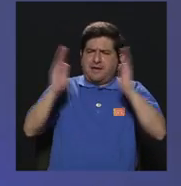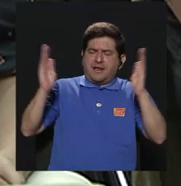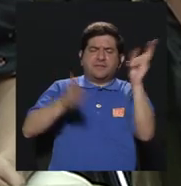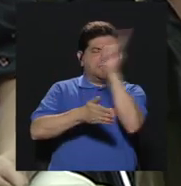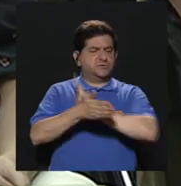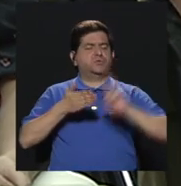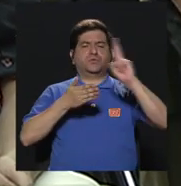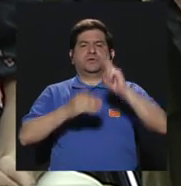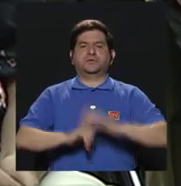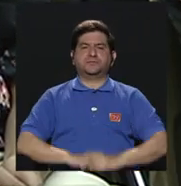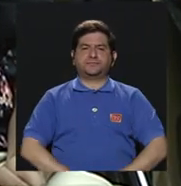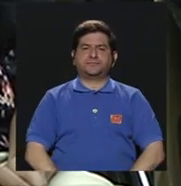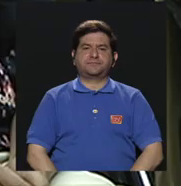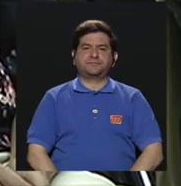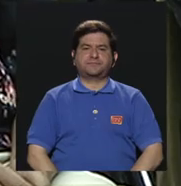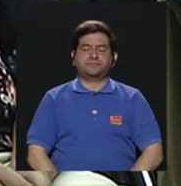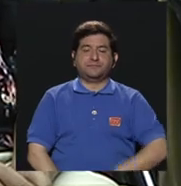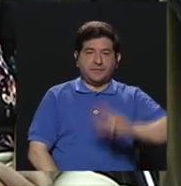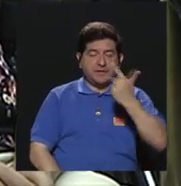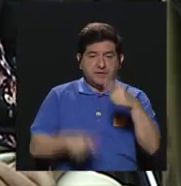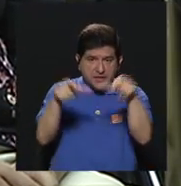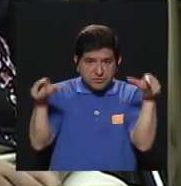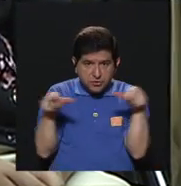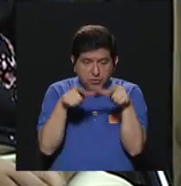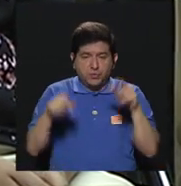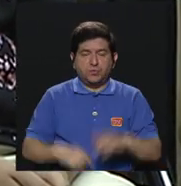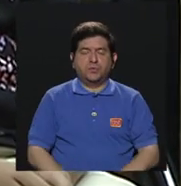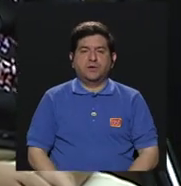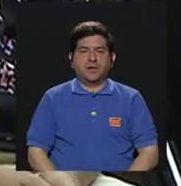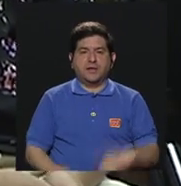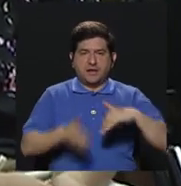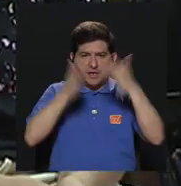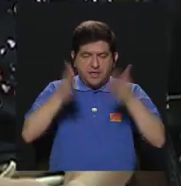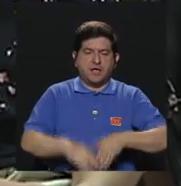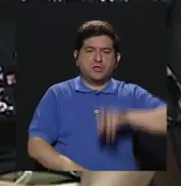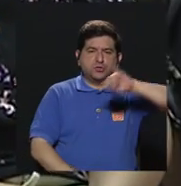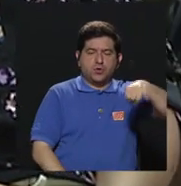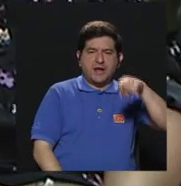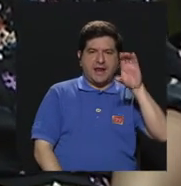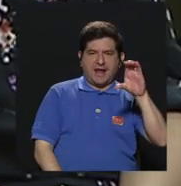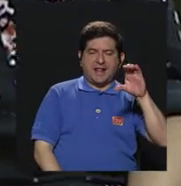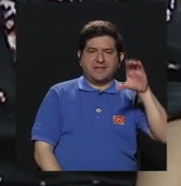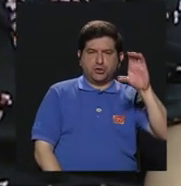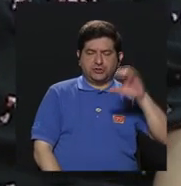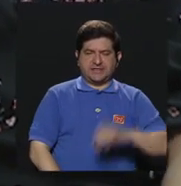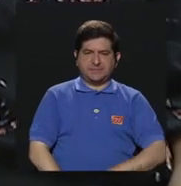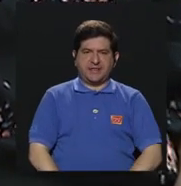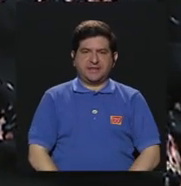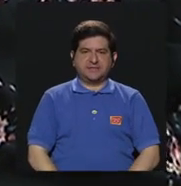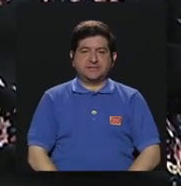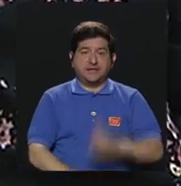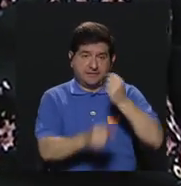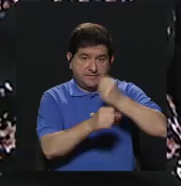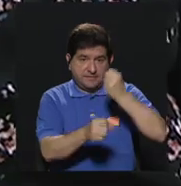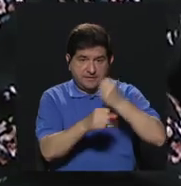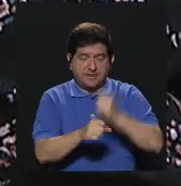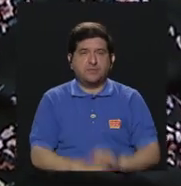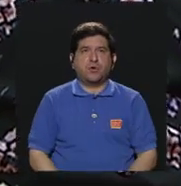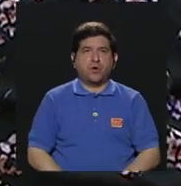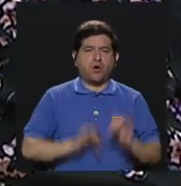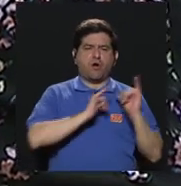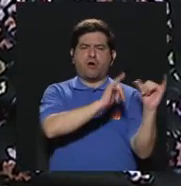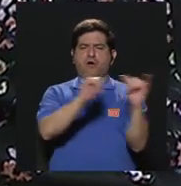U. El tercer lugar lo ocupa la estudiante Juliana Calderón Céspedes con su obra